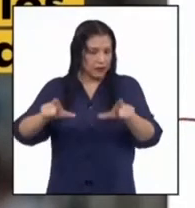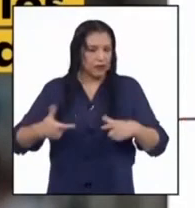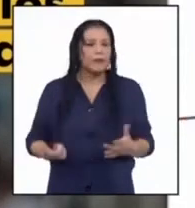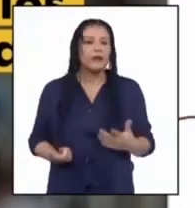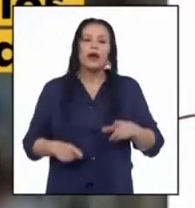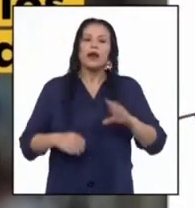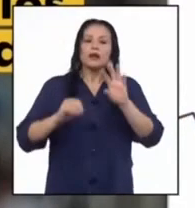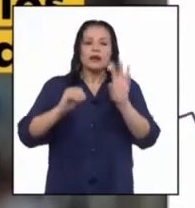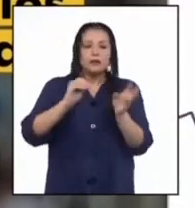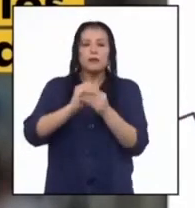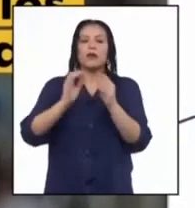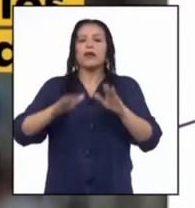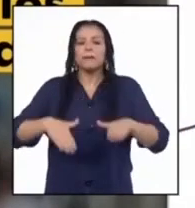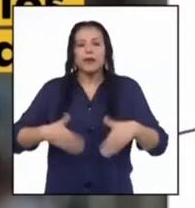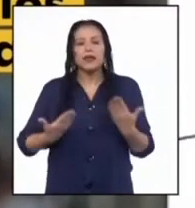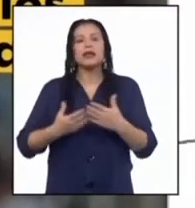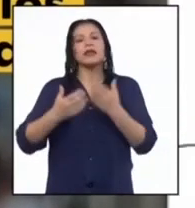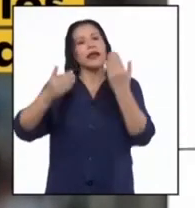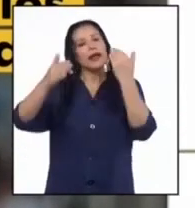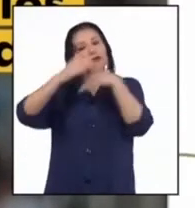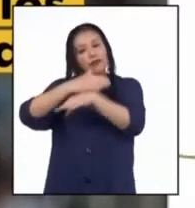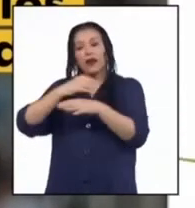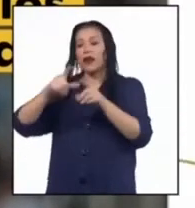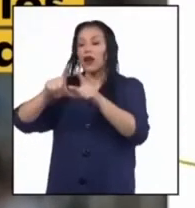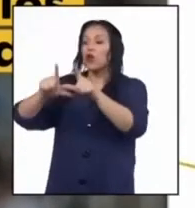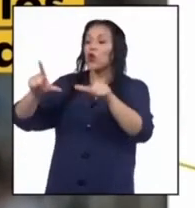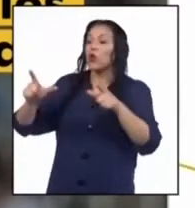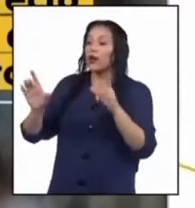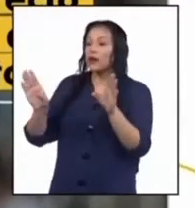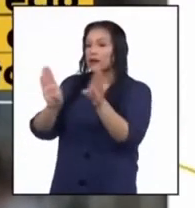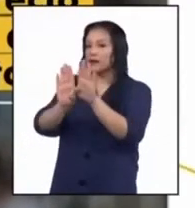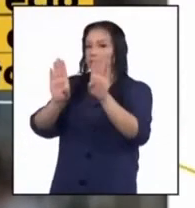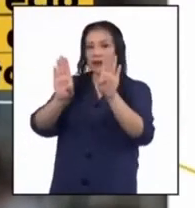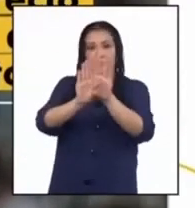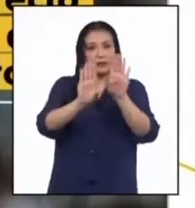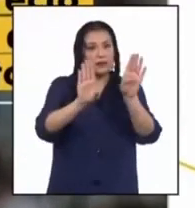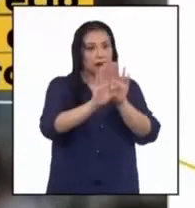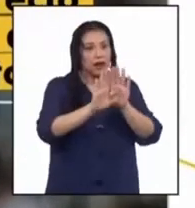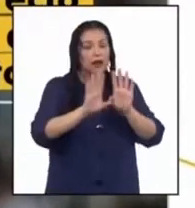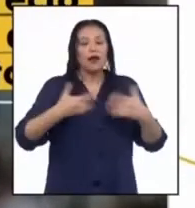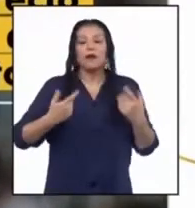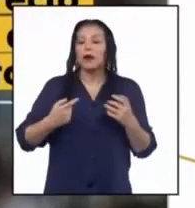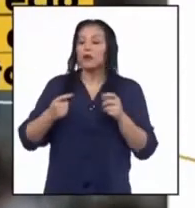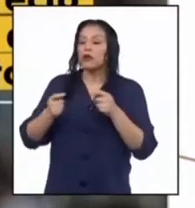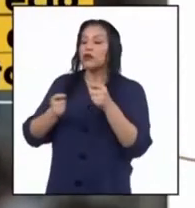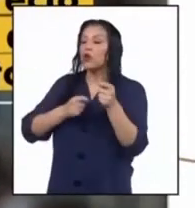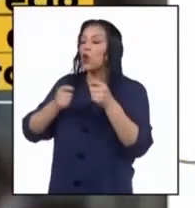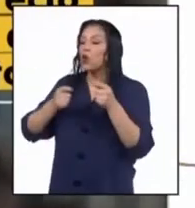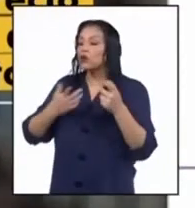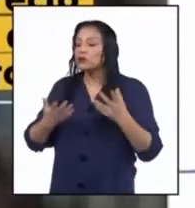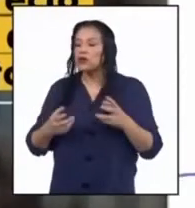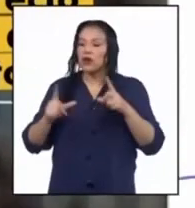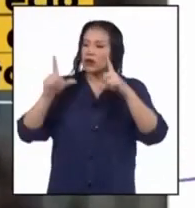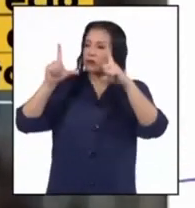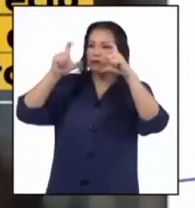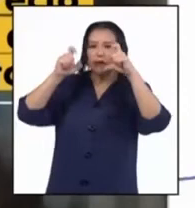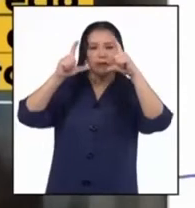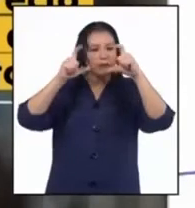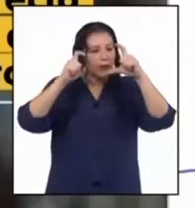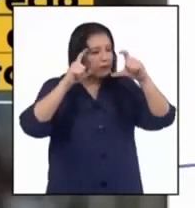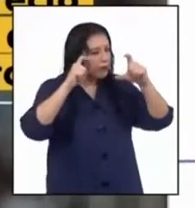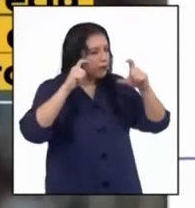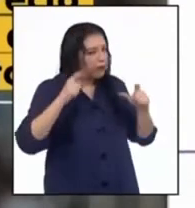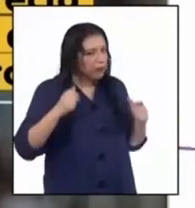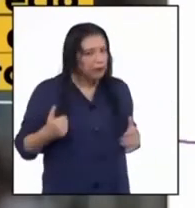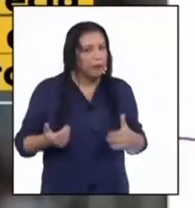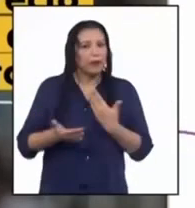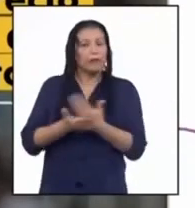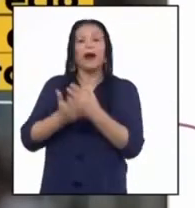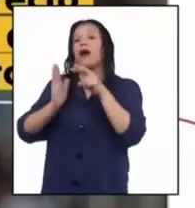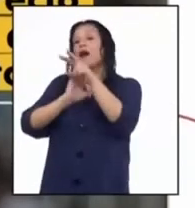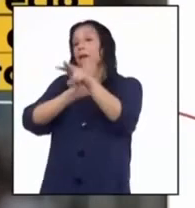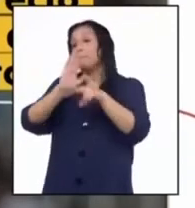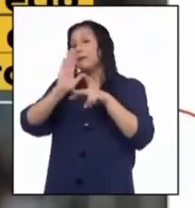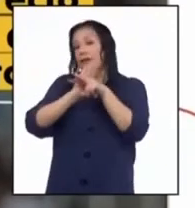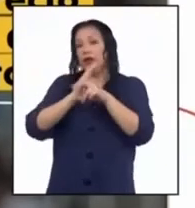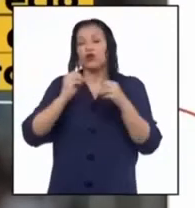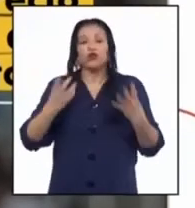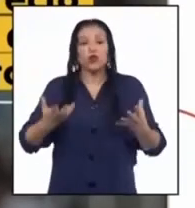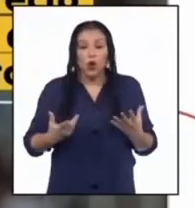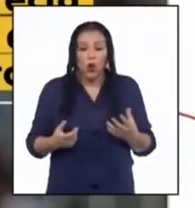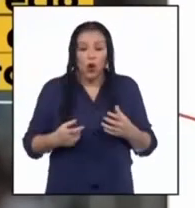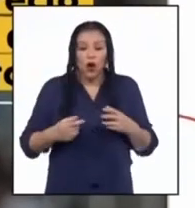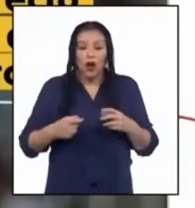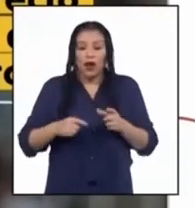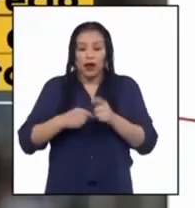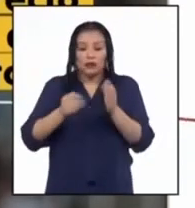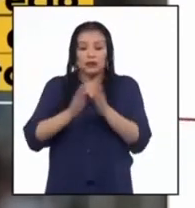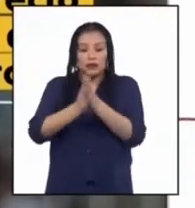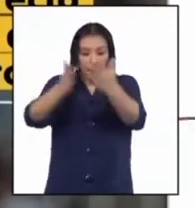Adicionalmente, pueden pedirte ingresar a los espacios cerrados para hacer mediciones, toma de fotografías, videos o levantar